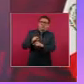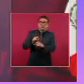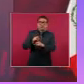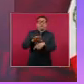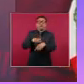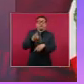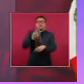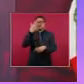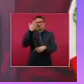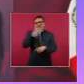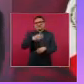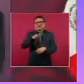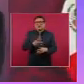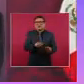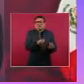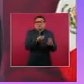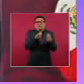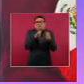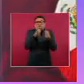participando muchísimos